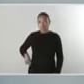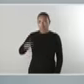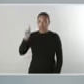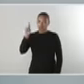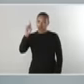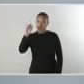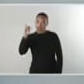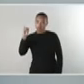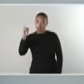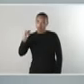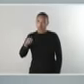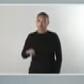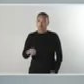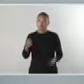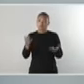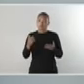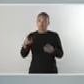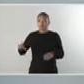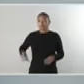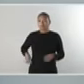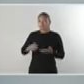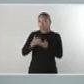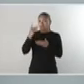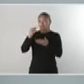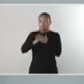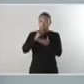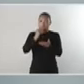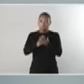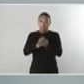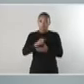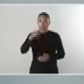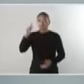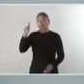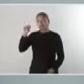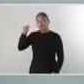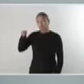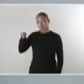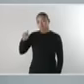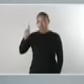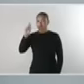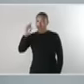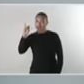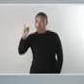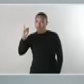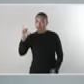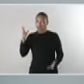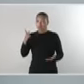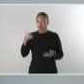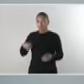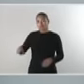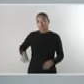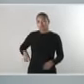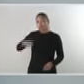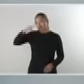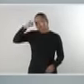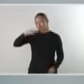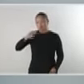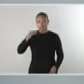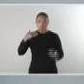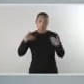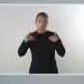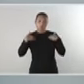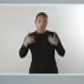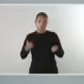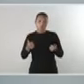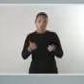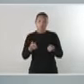Pri que han gobernado Tamaulipas y los del pan y pri que han gobernado México no entiendan la